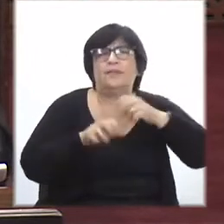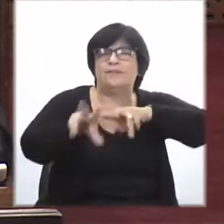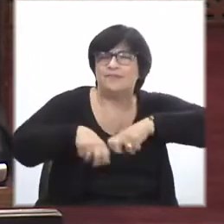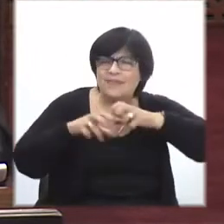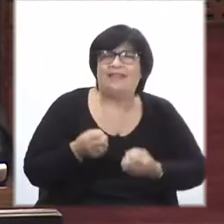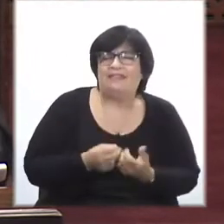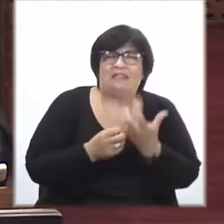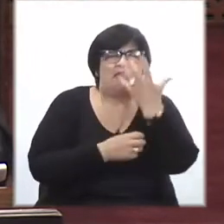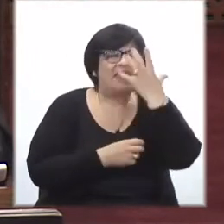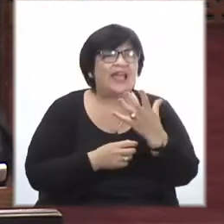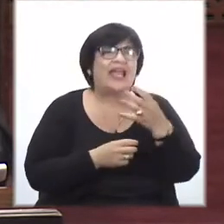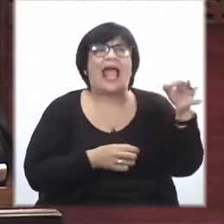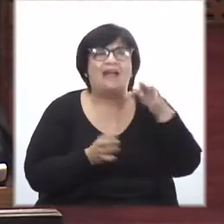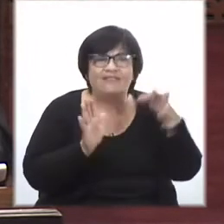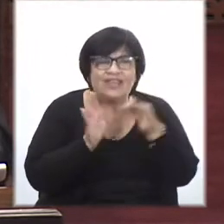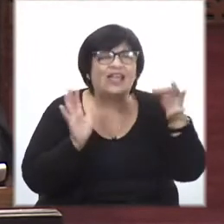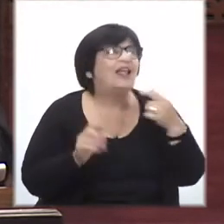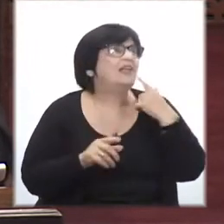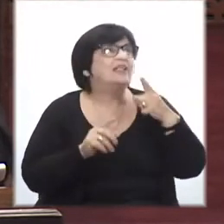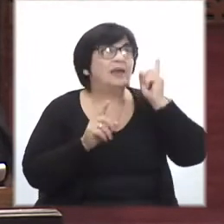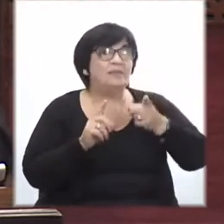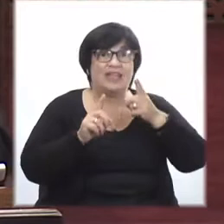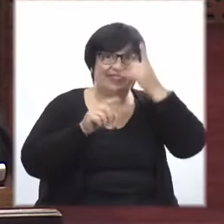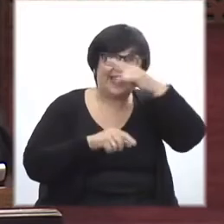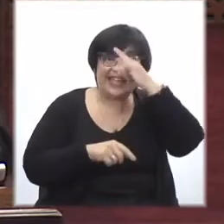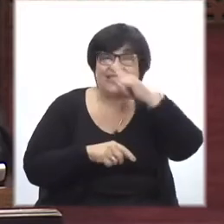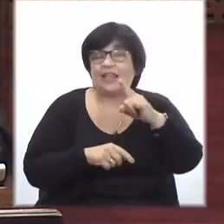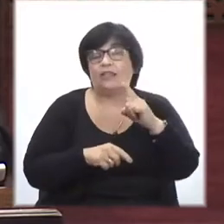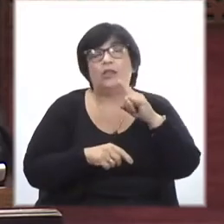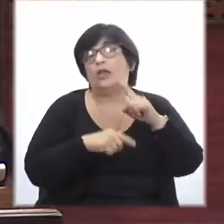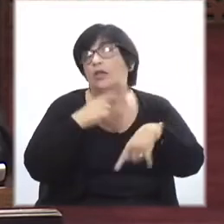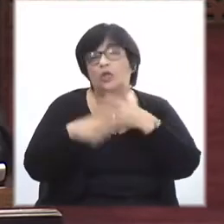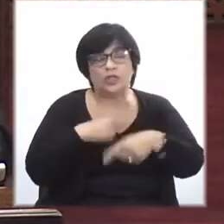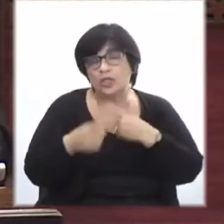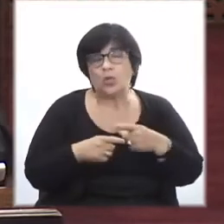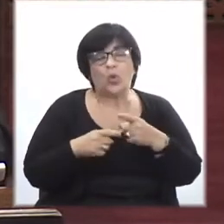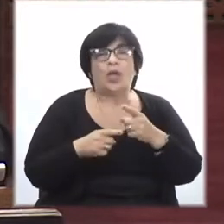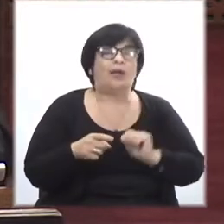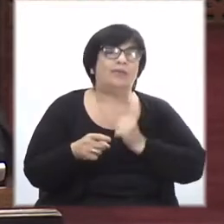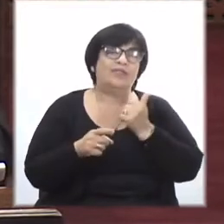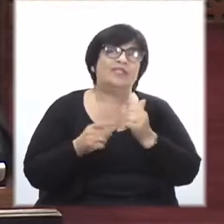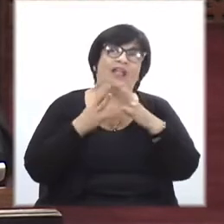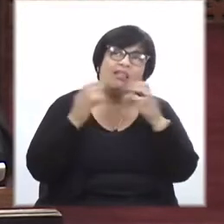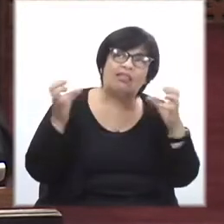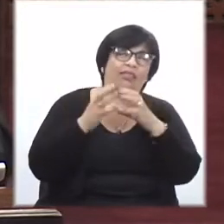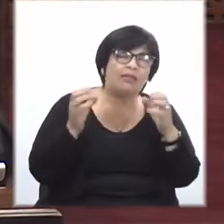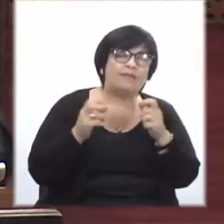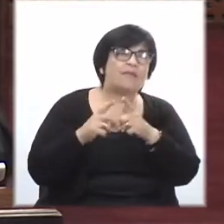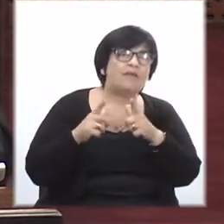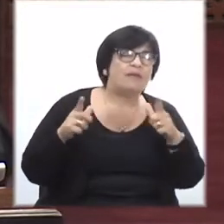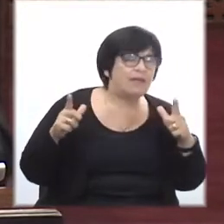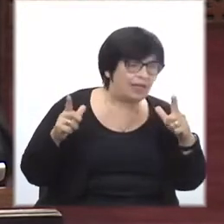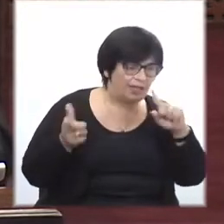horticultores, apícolas y ganaderos, continúen extendiendo la forestación celulósica en detrimento de producciones